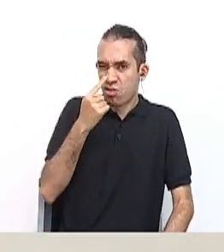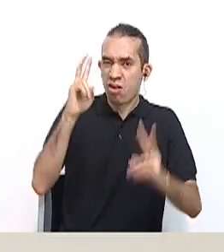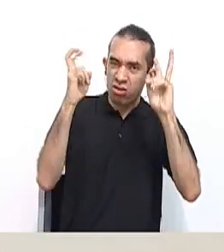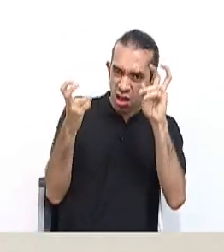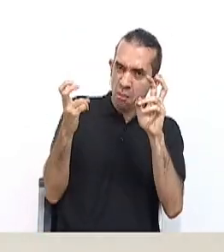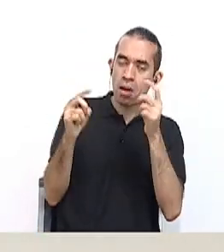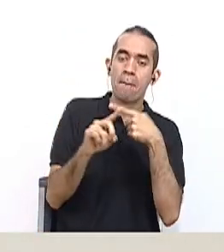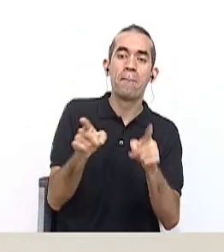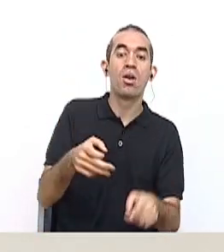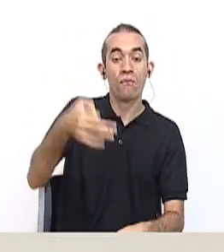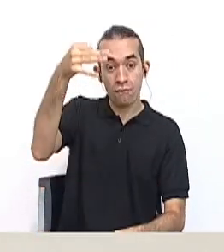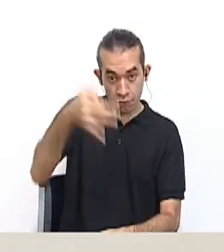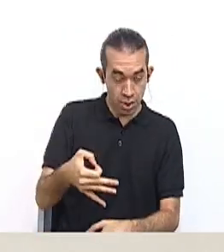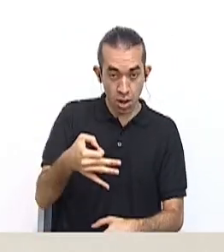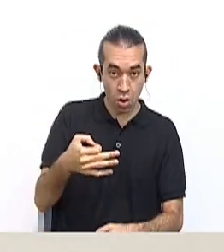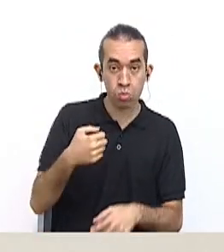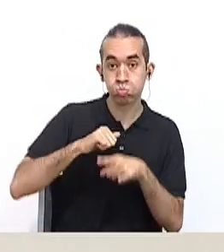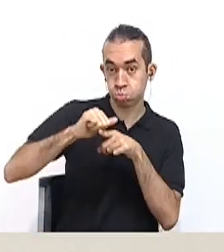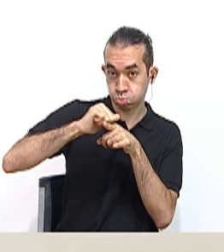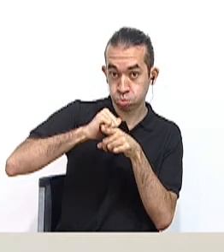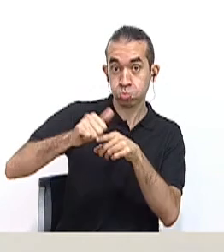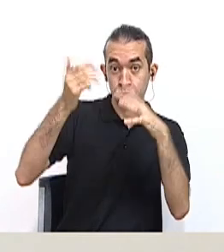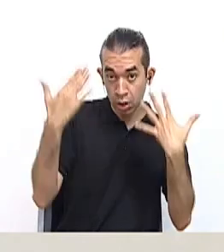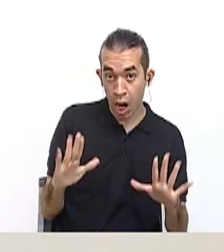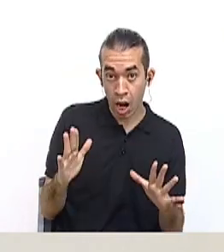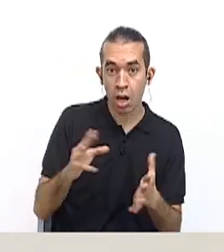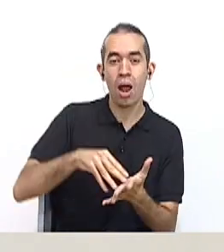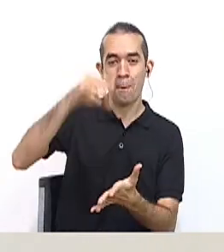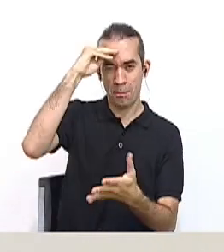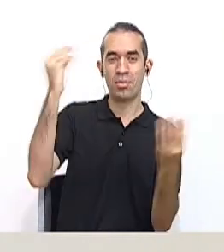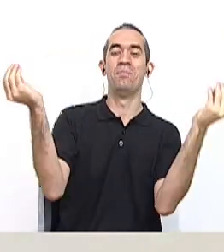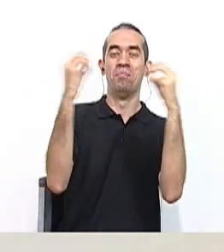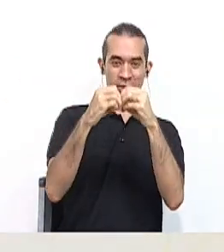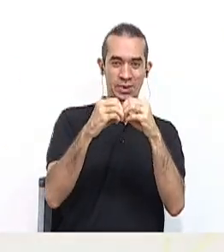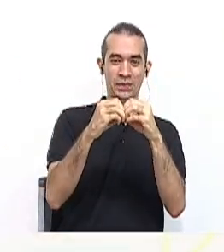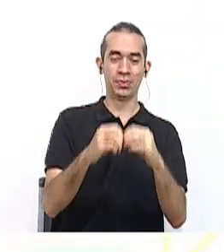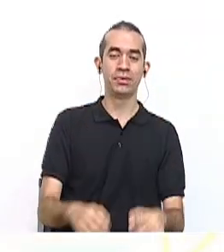pero definitivamente cuando repasamos aprendemos más.